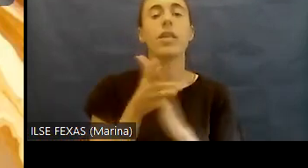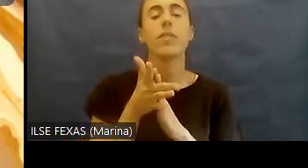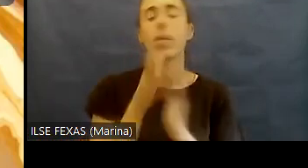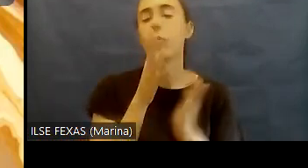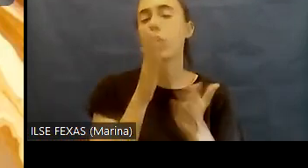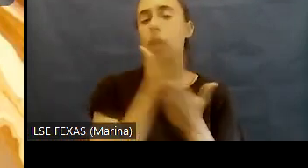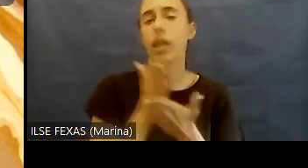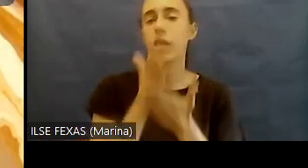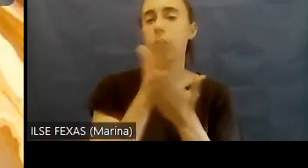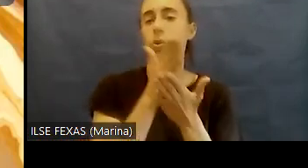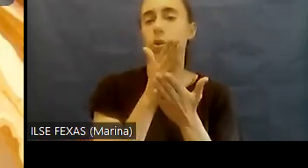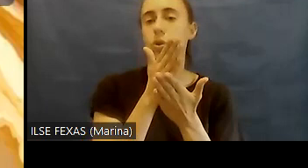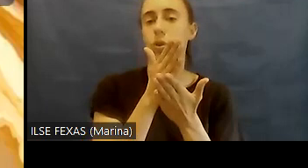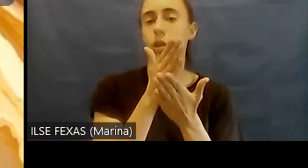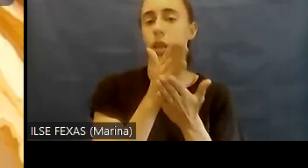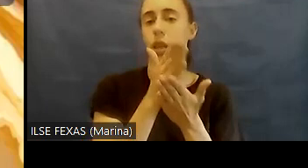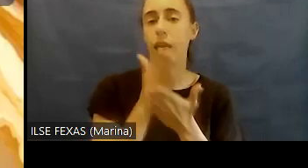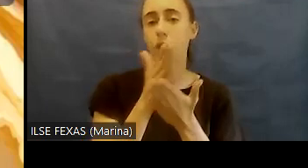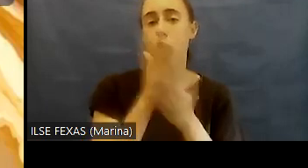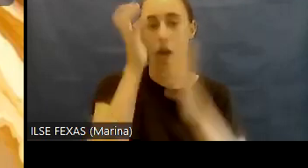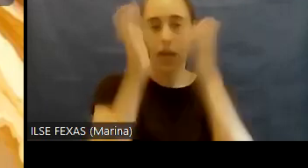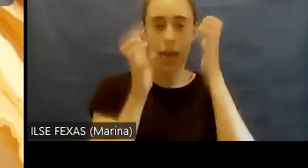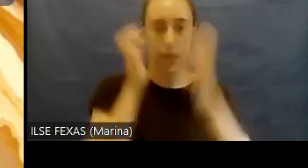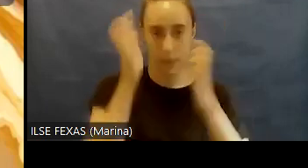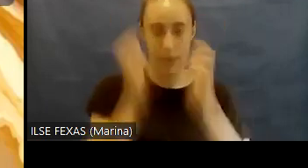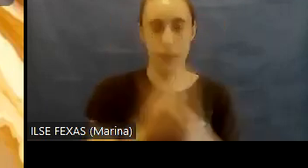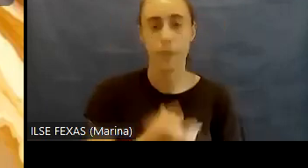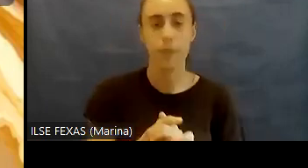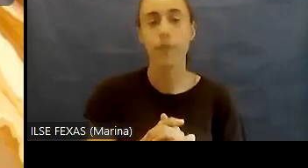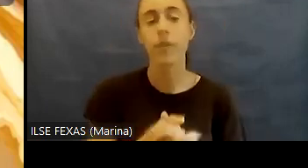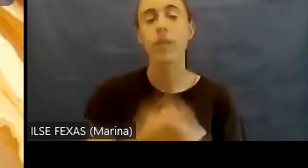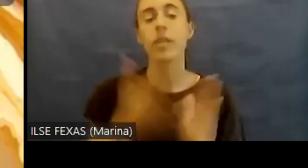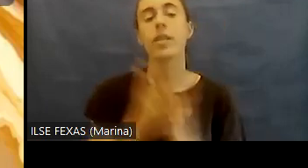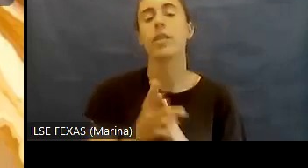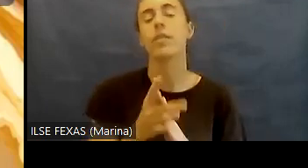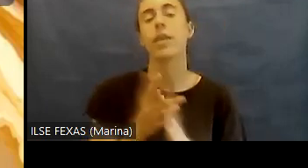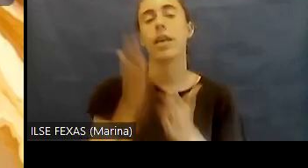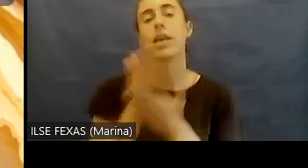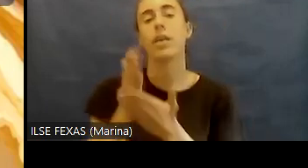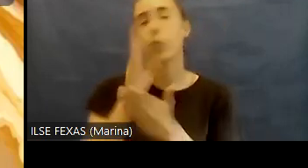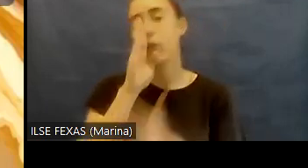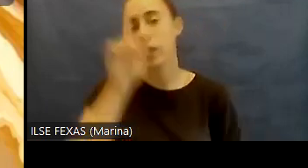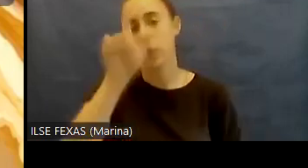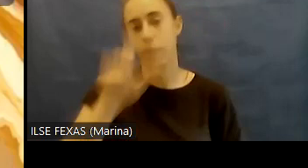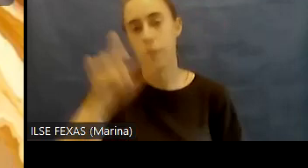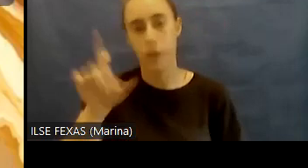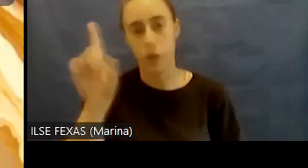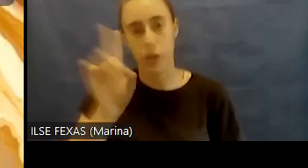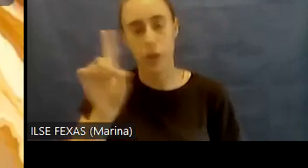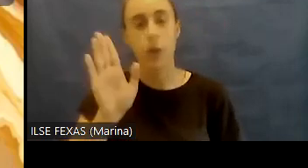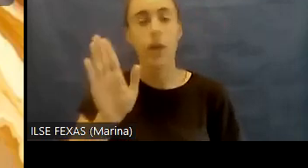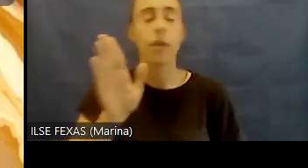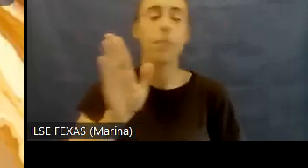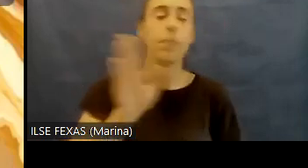estudio in vivo en animales. Es decir, ese no está aplicado directamente a humanos, pero sí que está